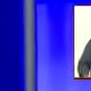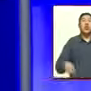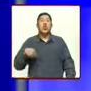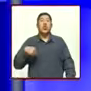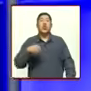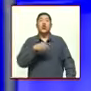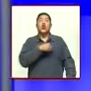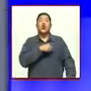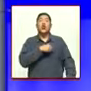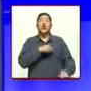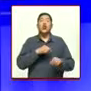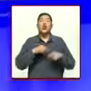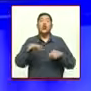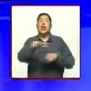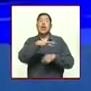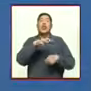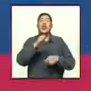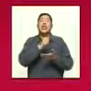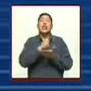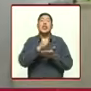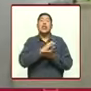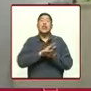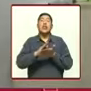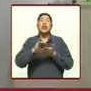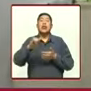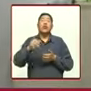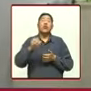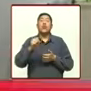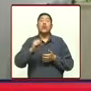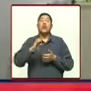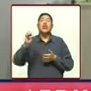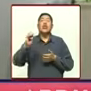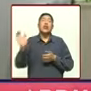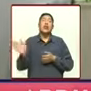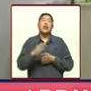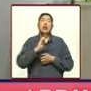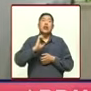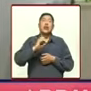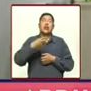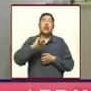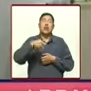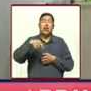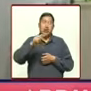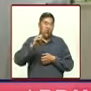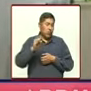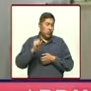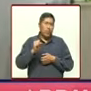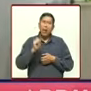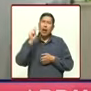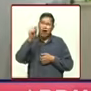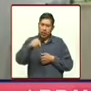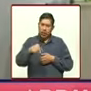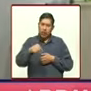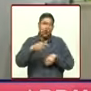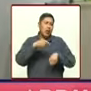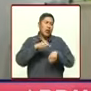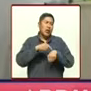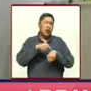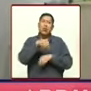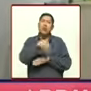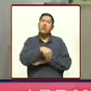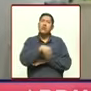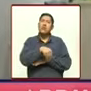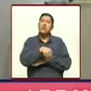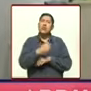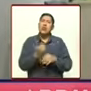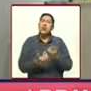Estamos en San José de Chiquitos actualmente, nos vamos en vivo hasta este lugar, Diego Ardaya. ¿Cuál es la situación a esta hora de la noche con respecto